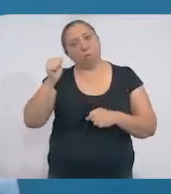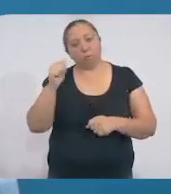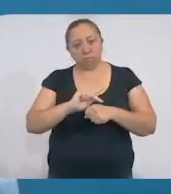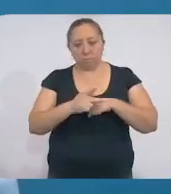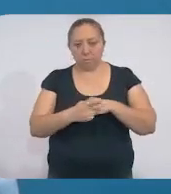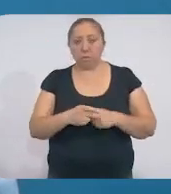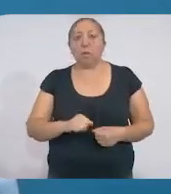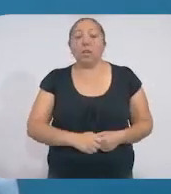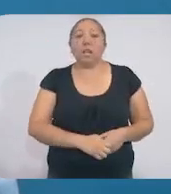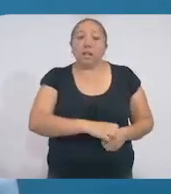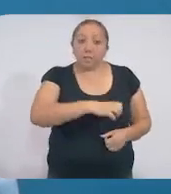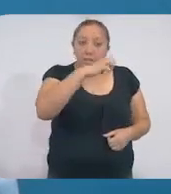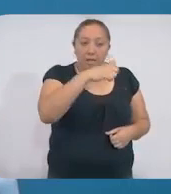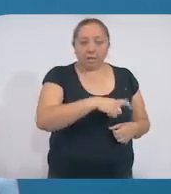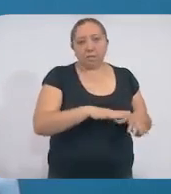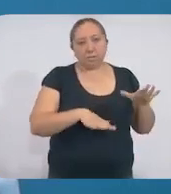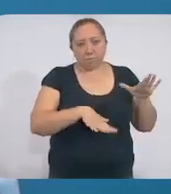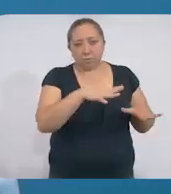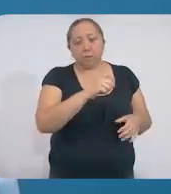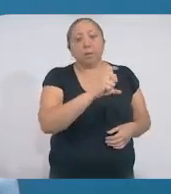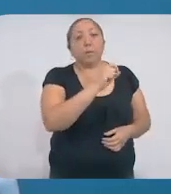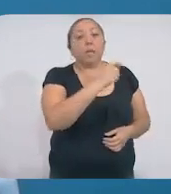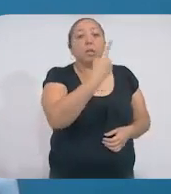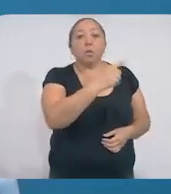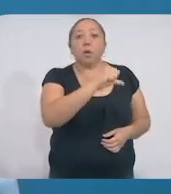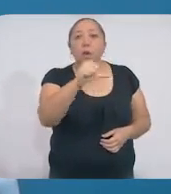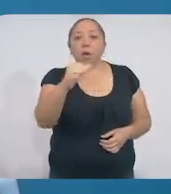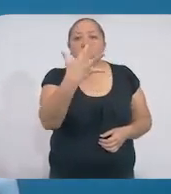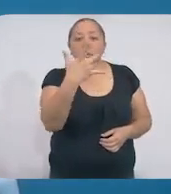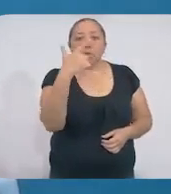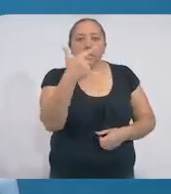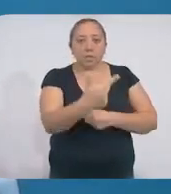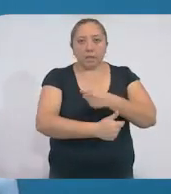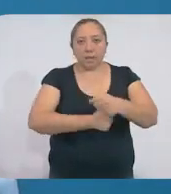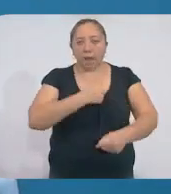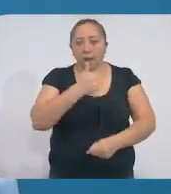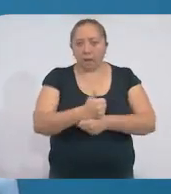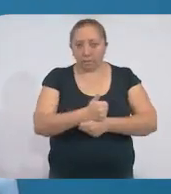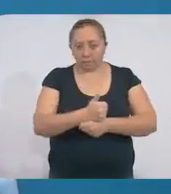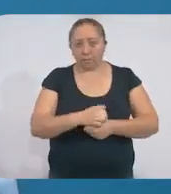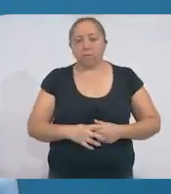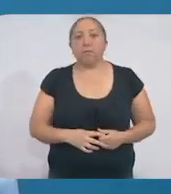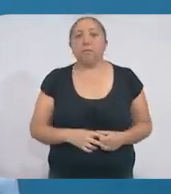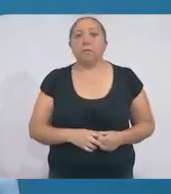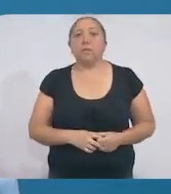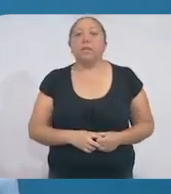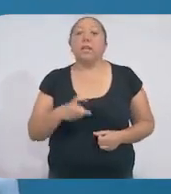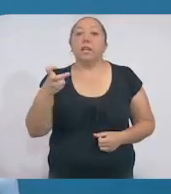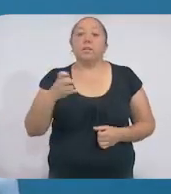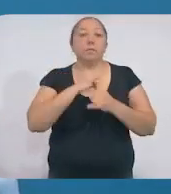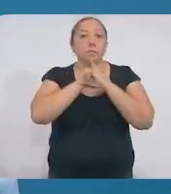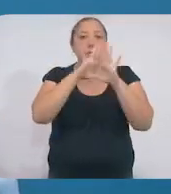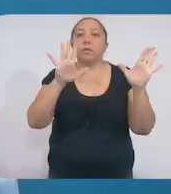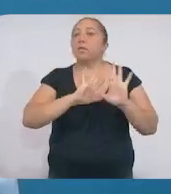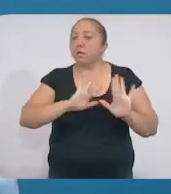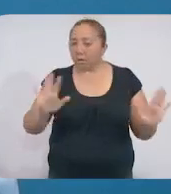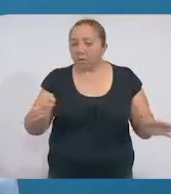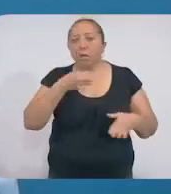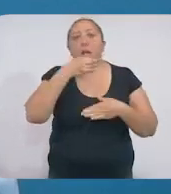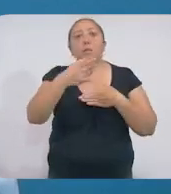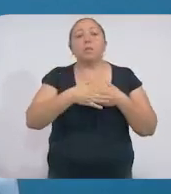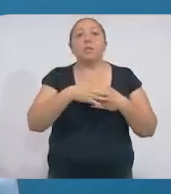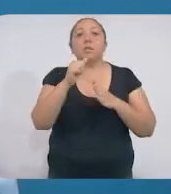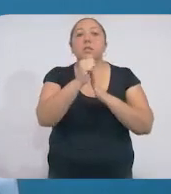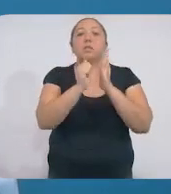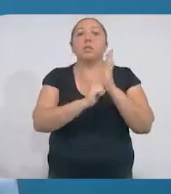de edad de los 13 casos confirmados es de 21 a 57 años. Estos datos ya fueron